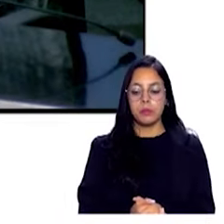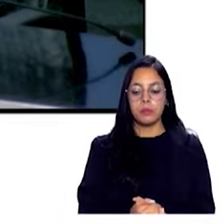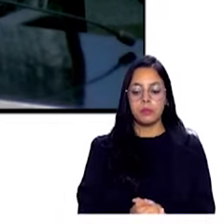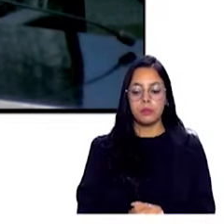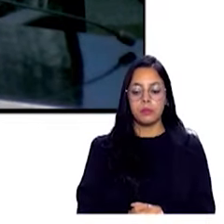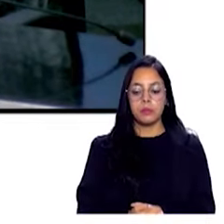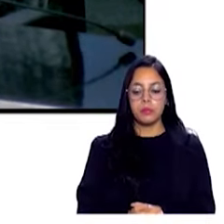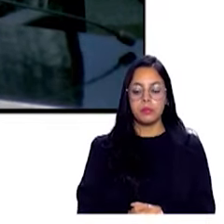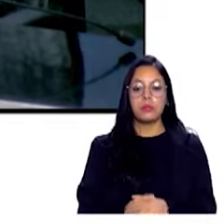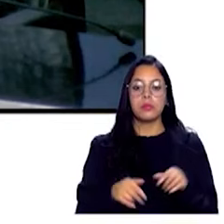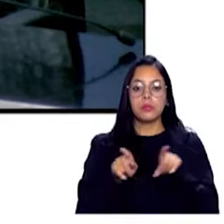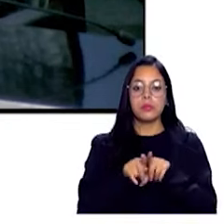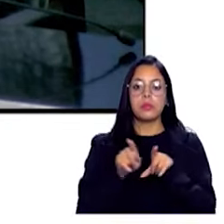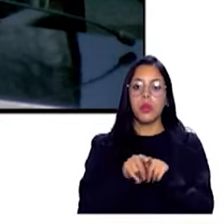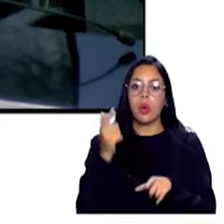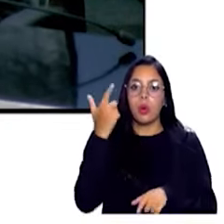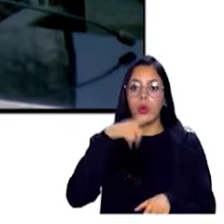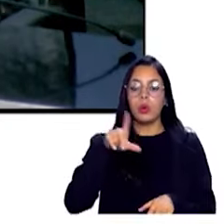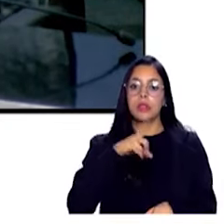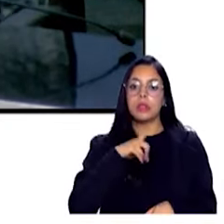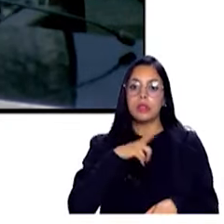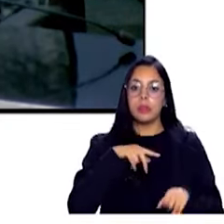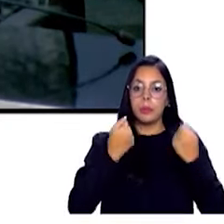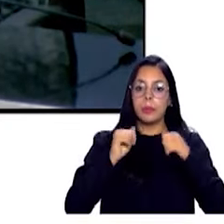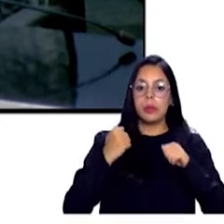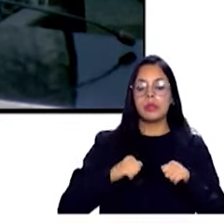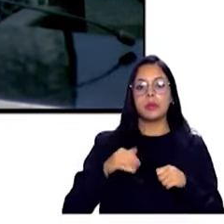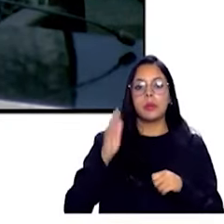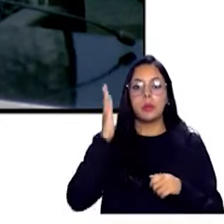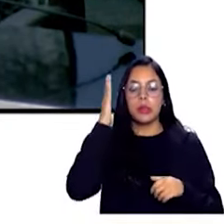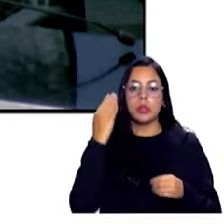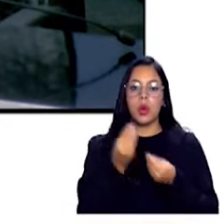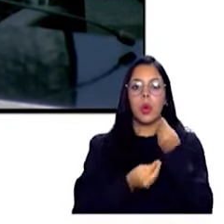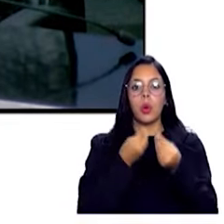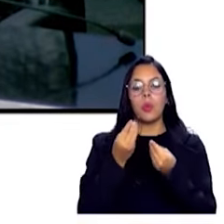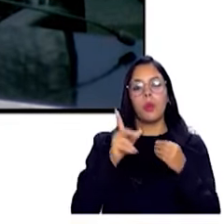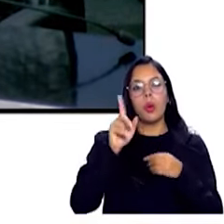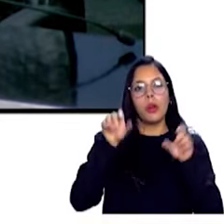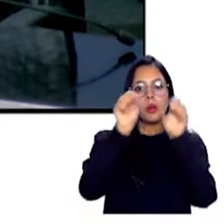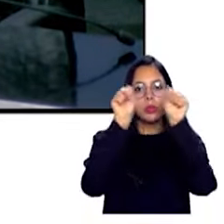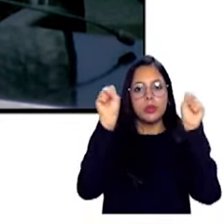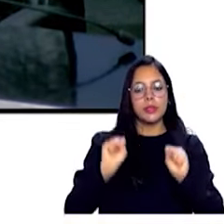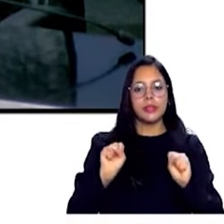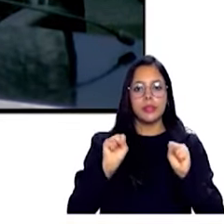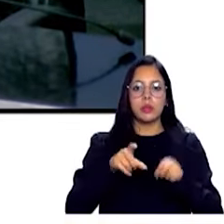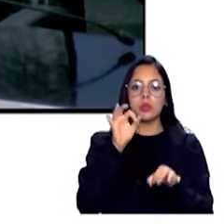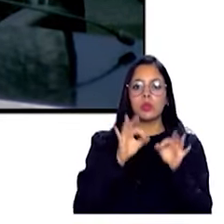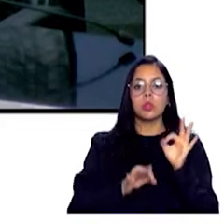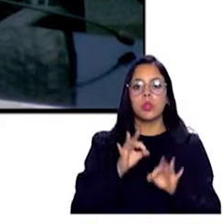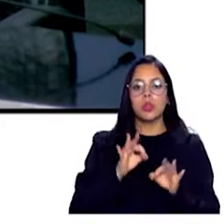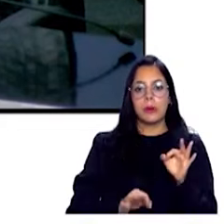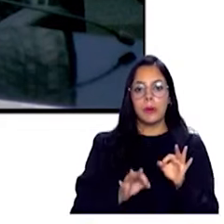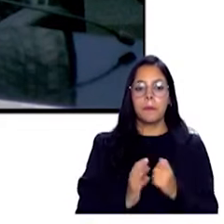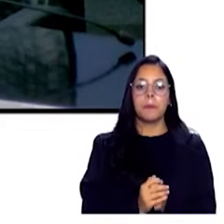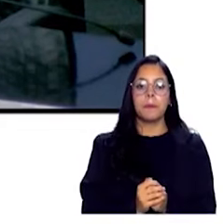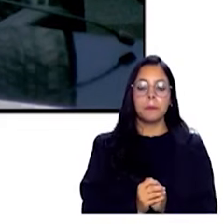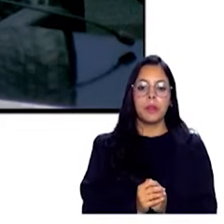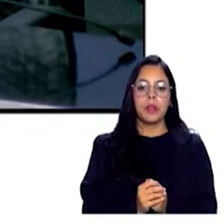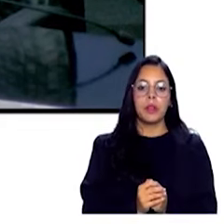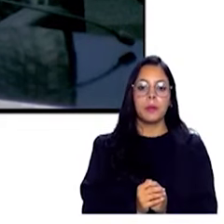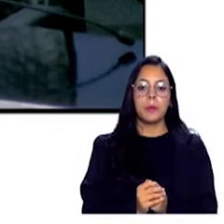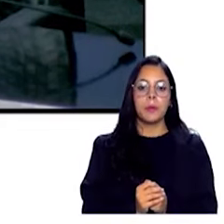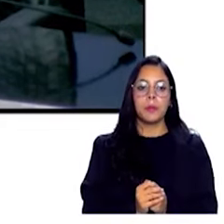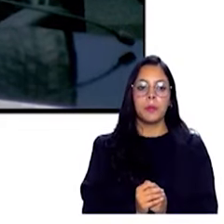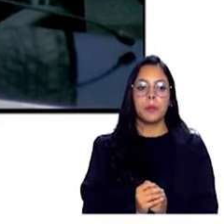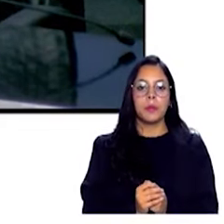necesaria para entender funcionamiento del sistema judicial esmar que ya los filósofos